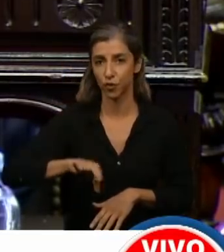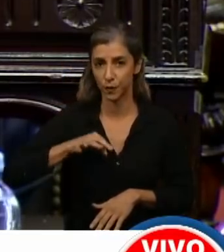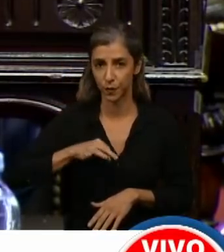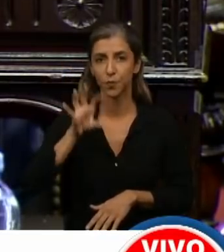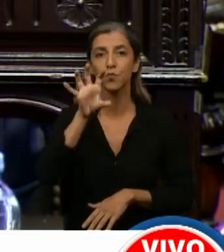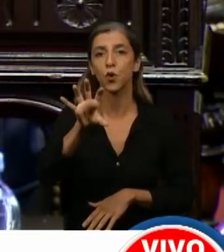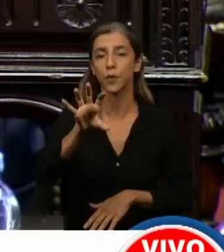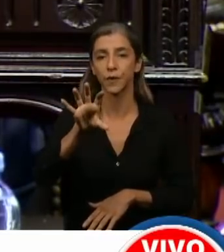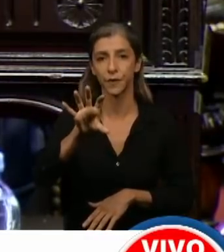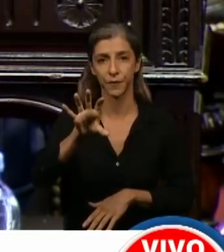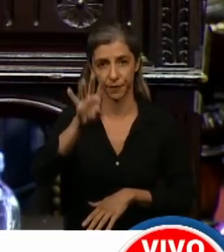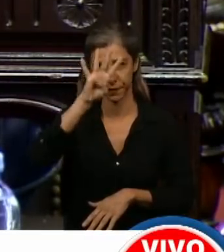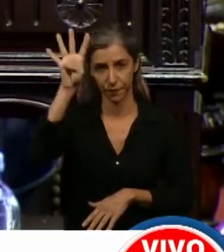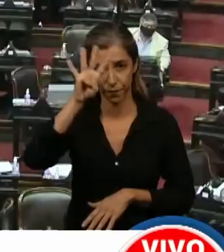Formosa,